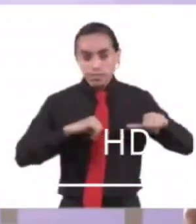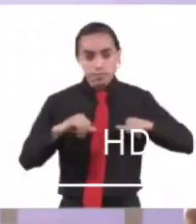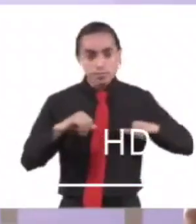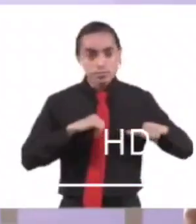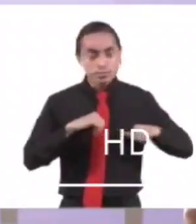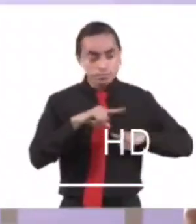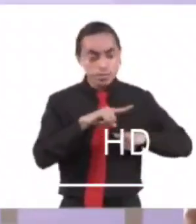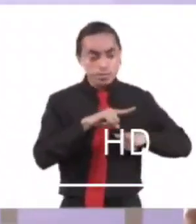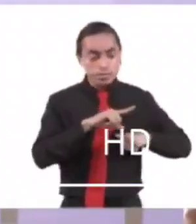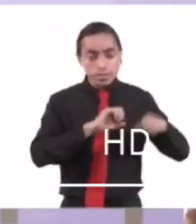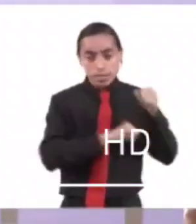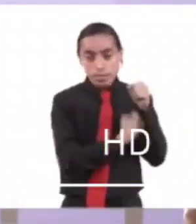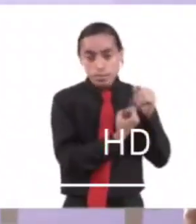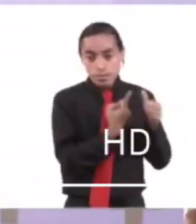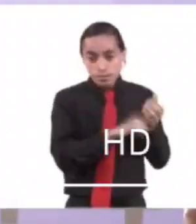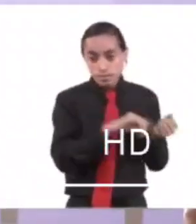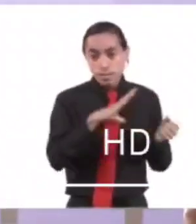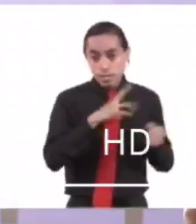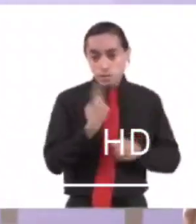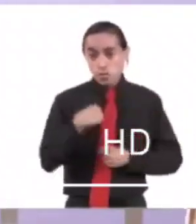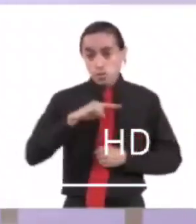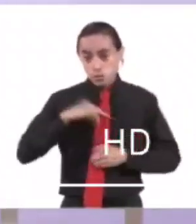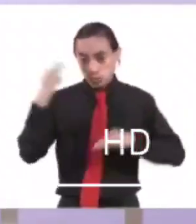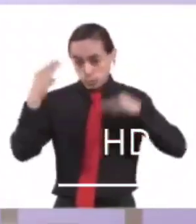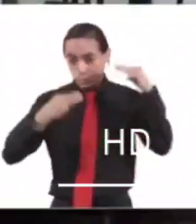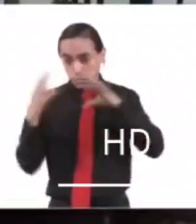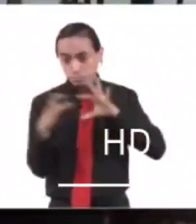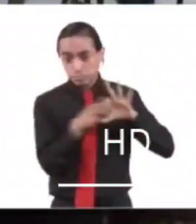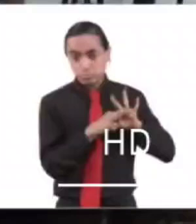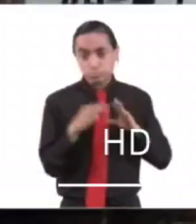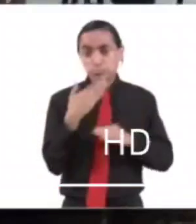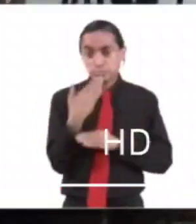realiza este importante centro. Muchísimas gracias.